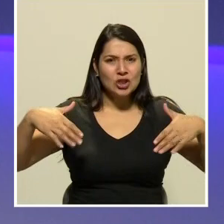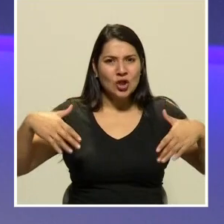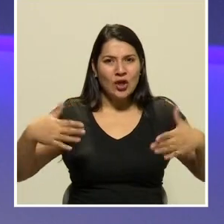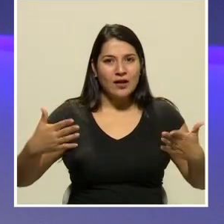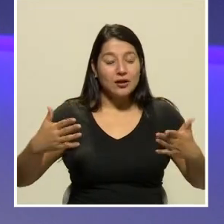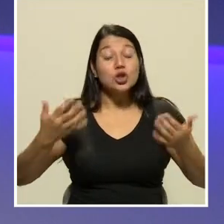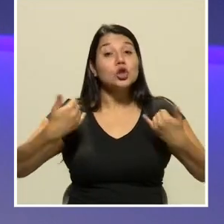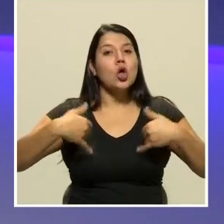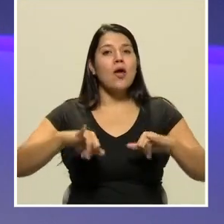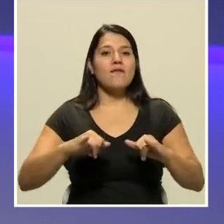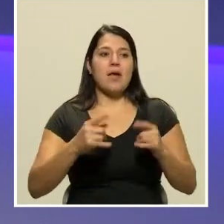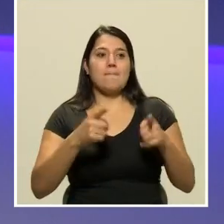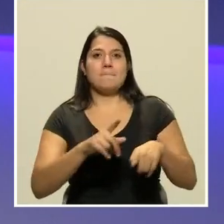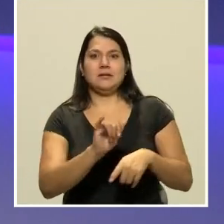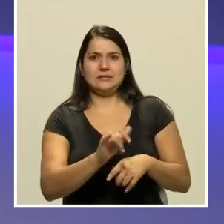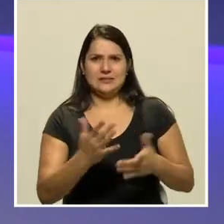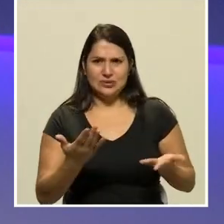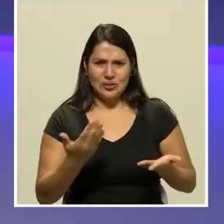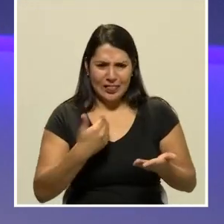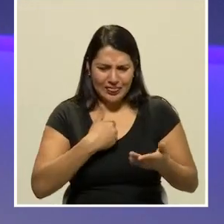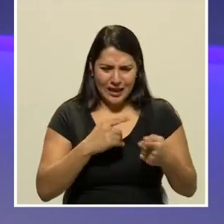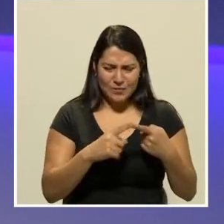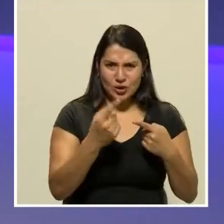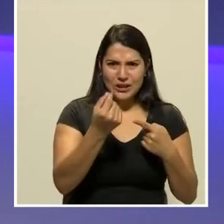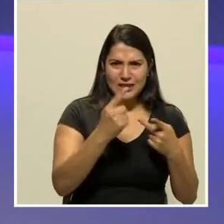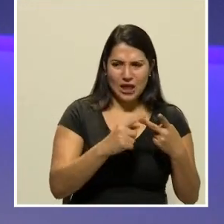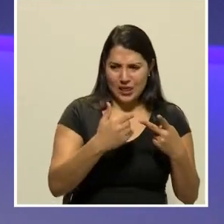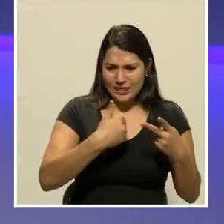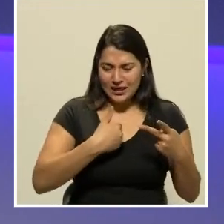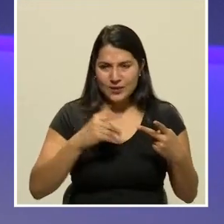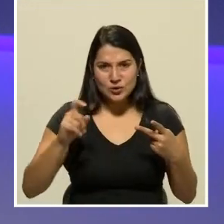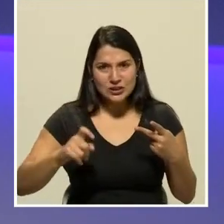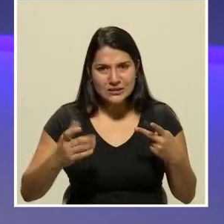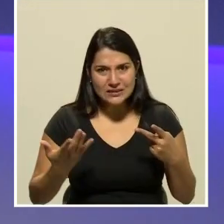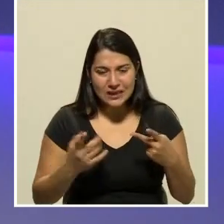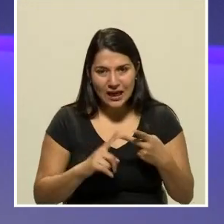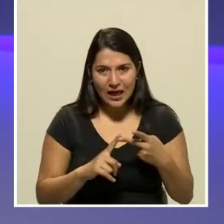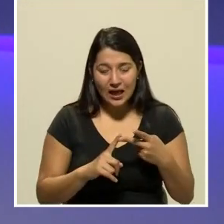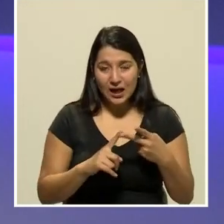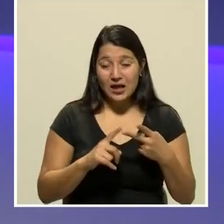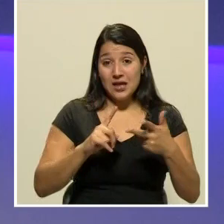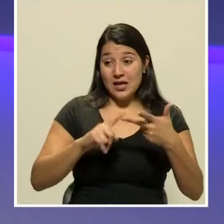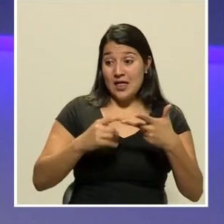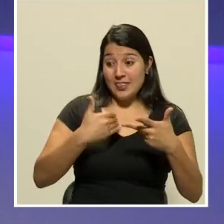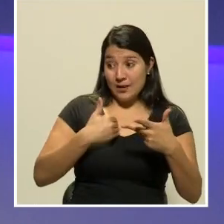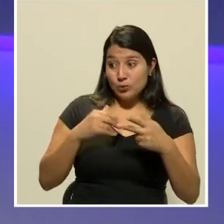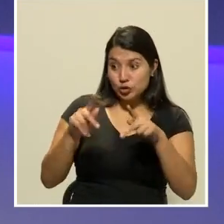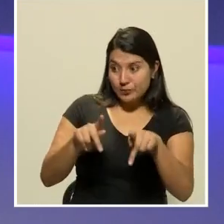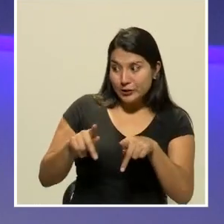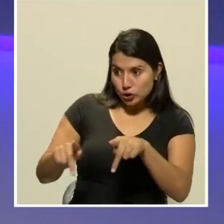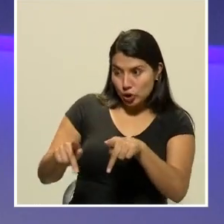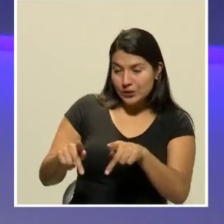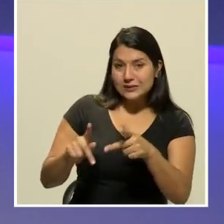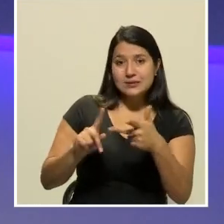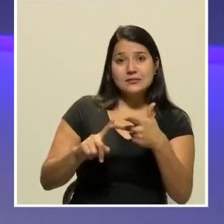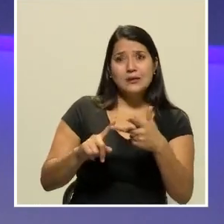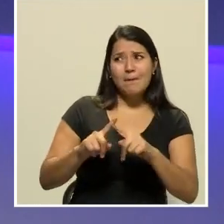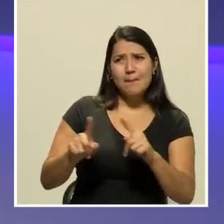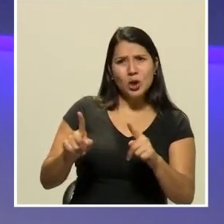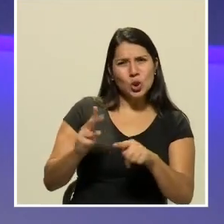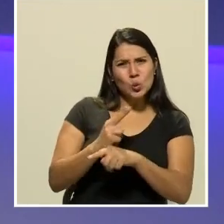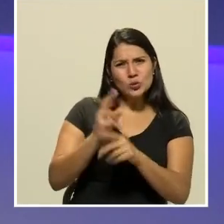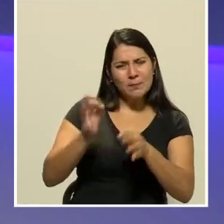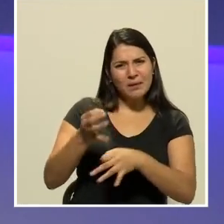estas cosas. Tenemos los recursos, tenemos la necesidad, tenemos la gente para hacerlo, pero la plata no se